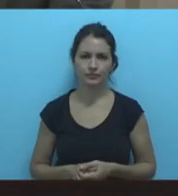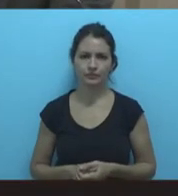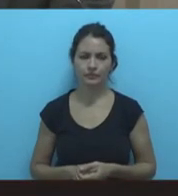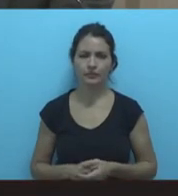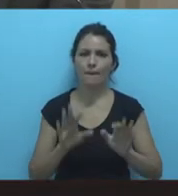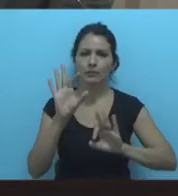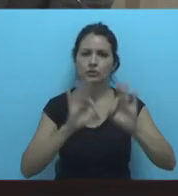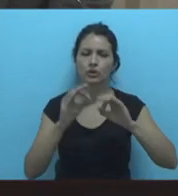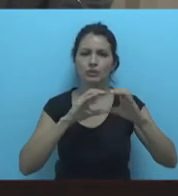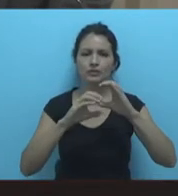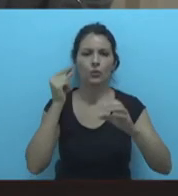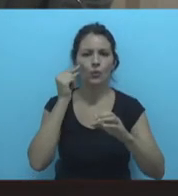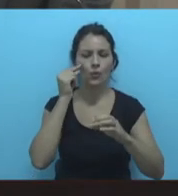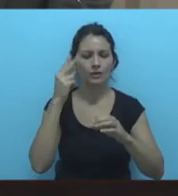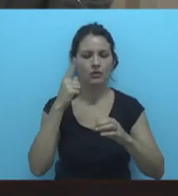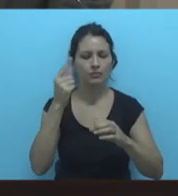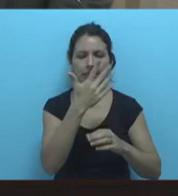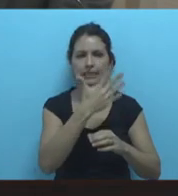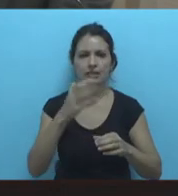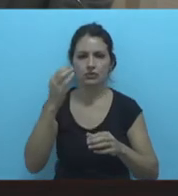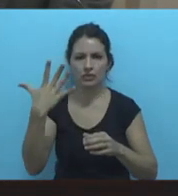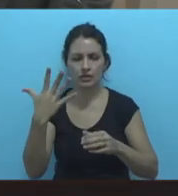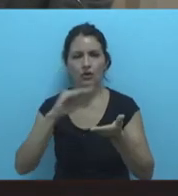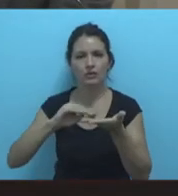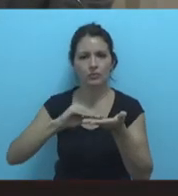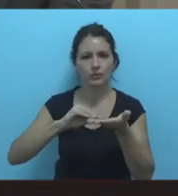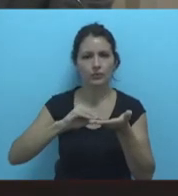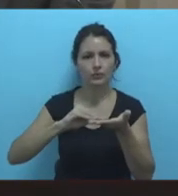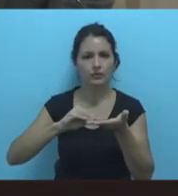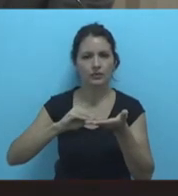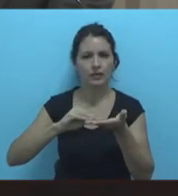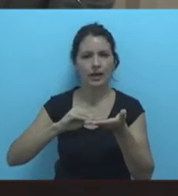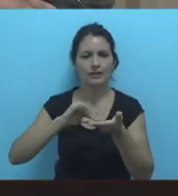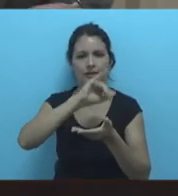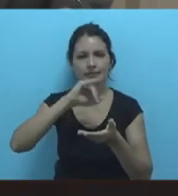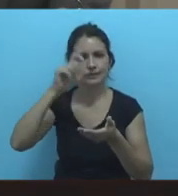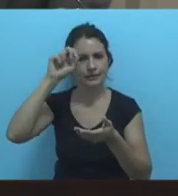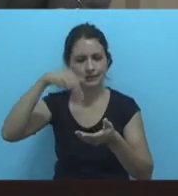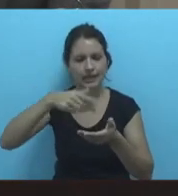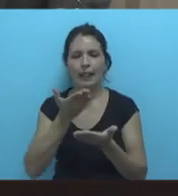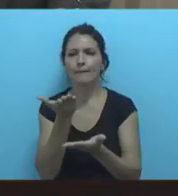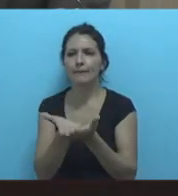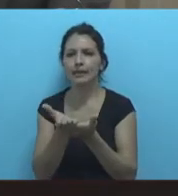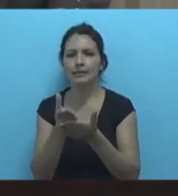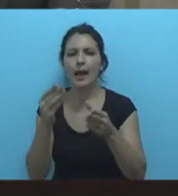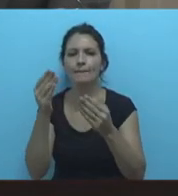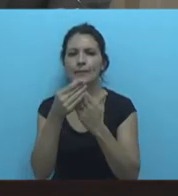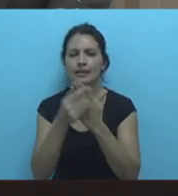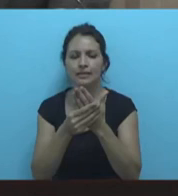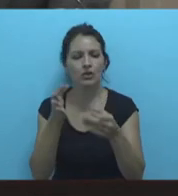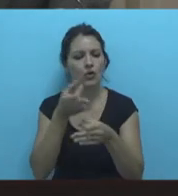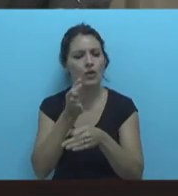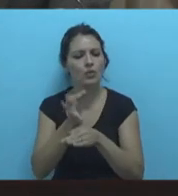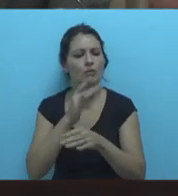Proyecto de comunicación 42.505, diputada Jimena Sen, por el cual se solicita por intermedio del Ministerio de Educación disponga